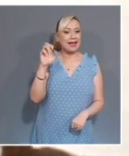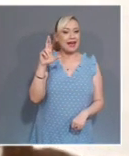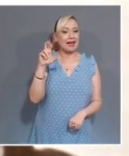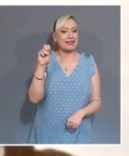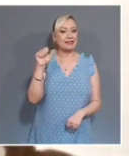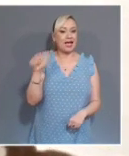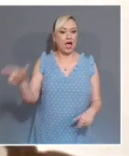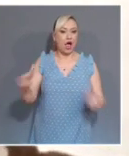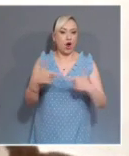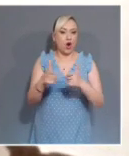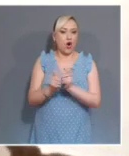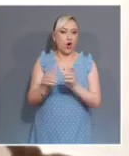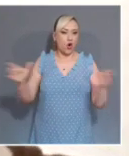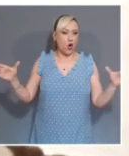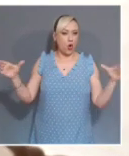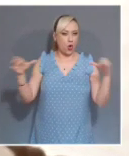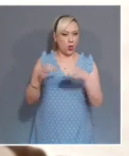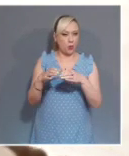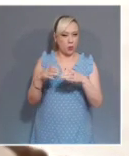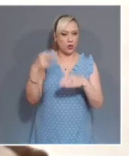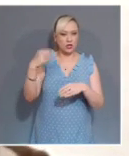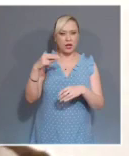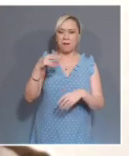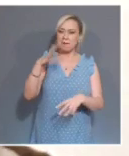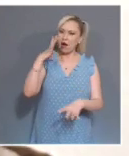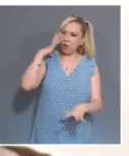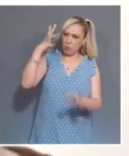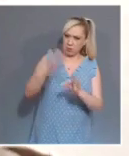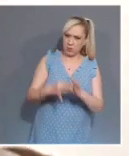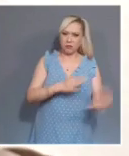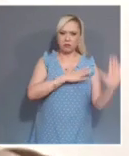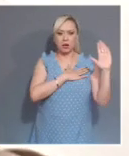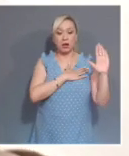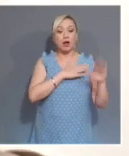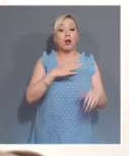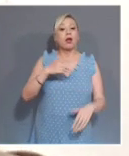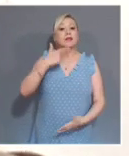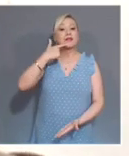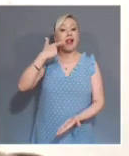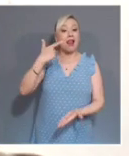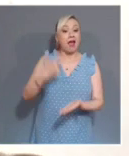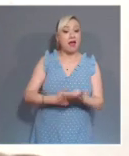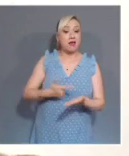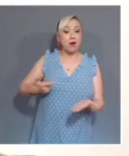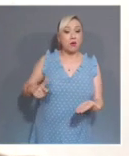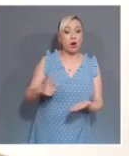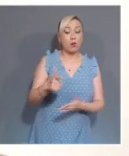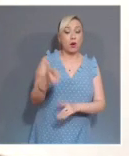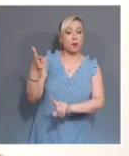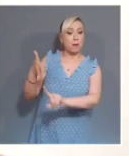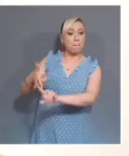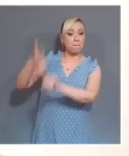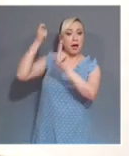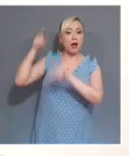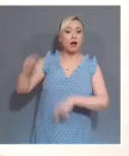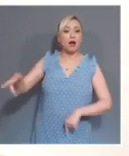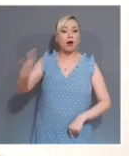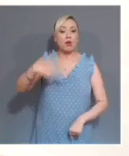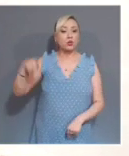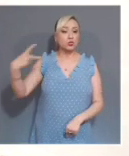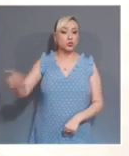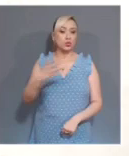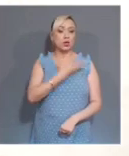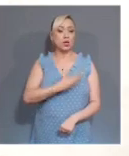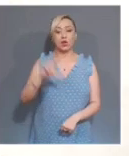Promesa por Cumplir, fue asesinada en Celaya, Guanajuato, en un ataque con arma de fuego. ella buscaba a su hijo de 34 años, José